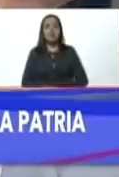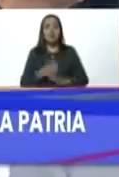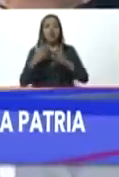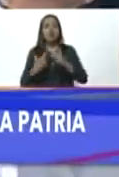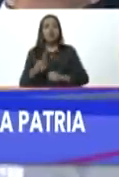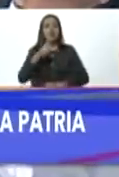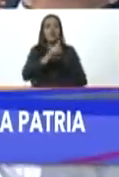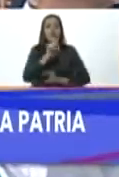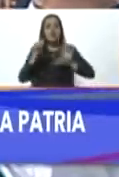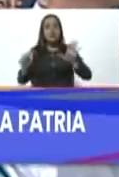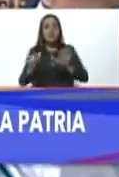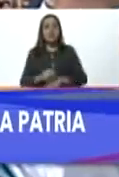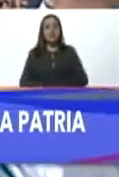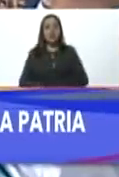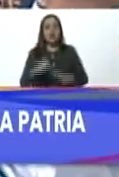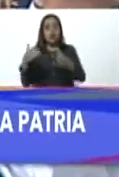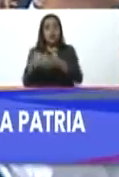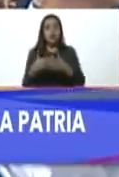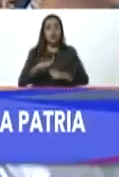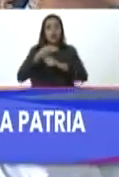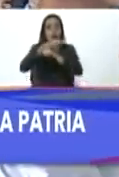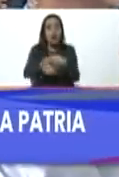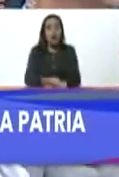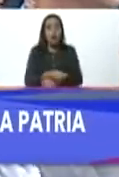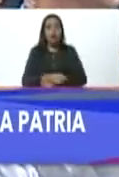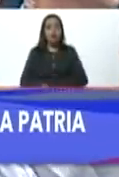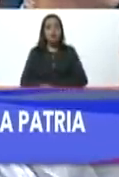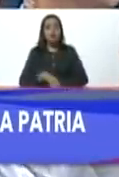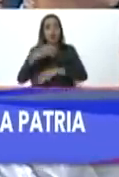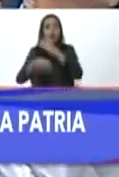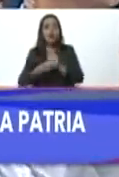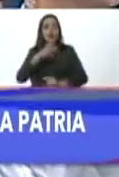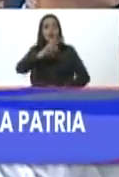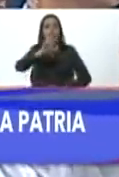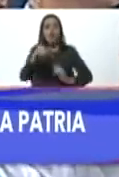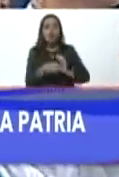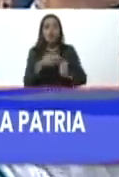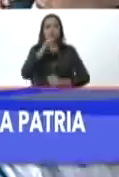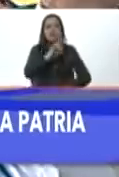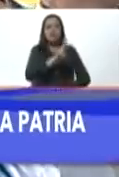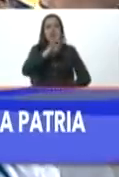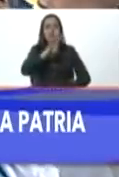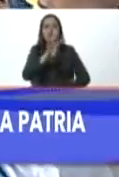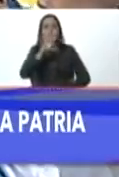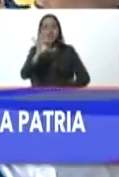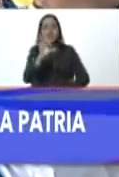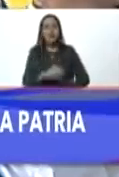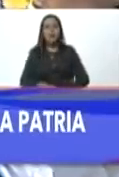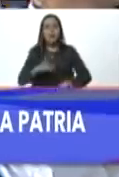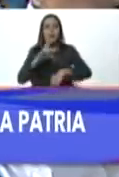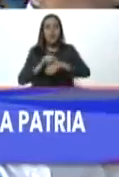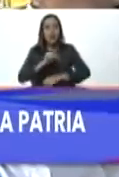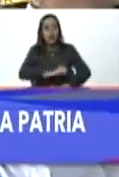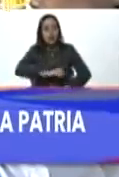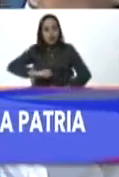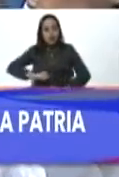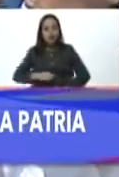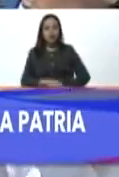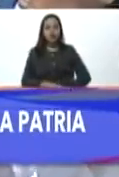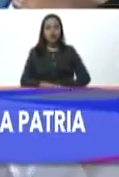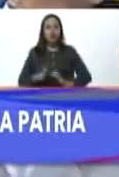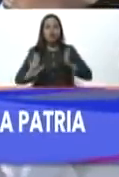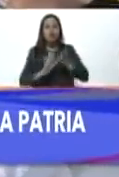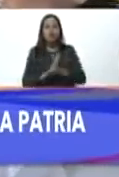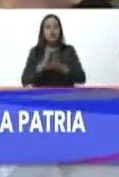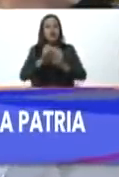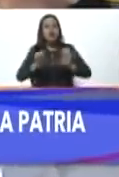16ª promoción Dr. Miguel Pérez Carreño, con 2.243 médicos cirujanos. Un logro en materia